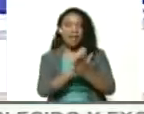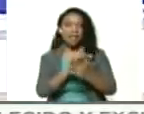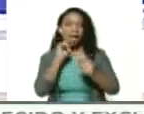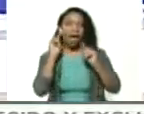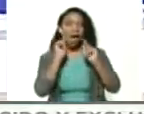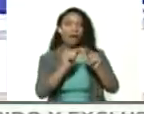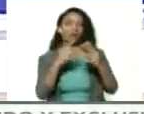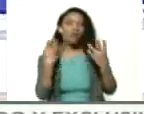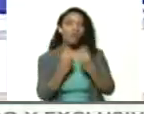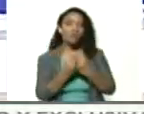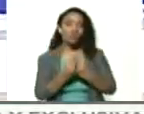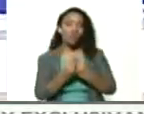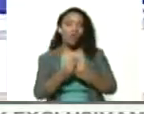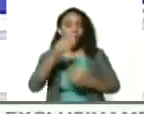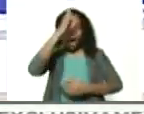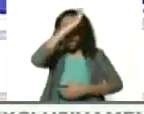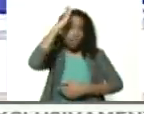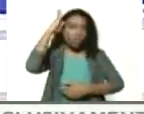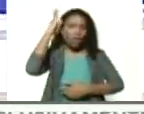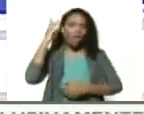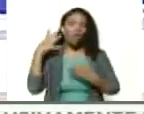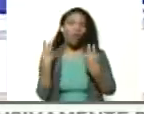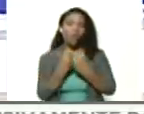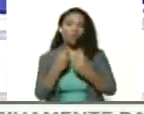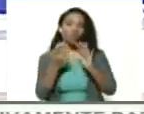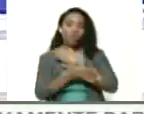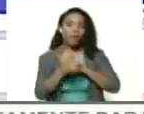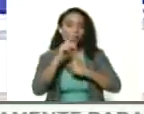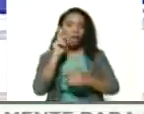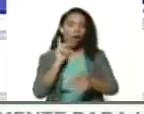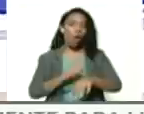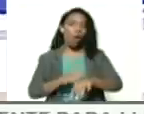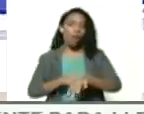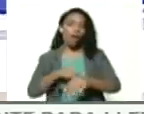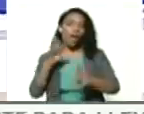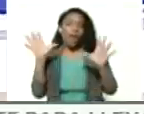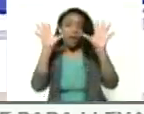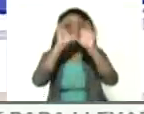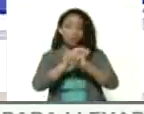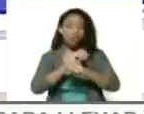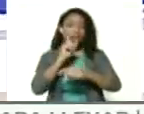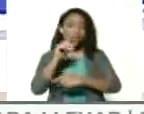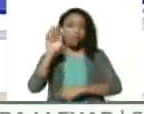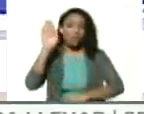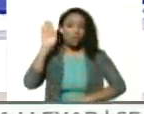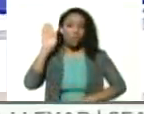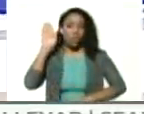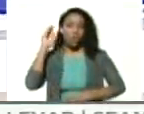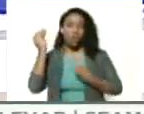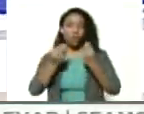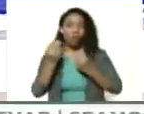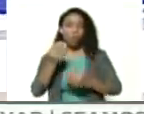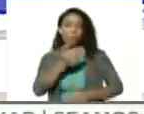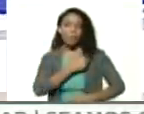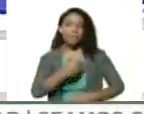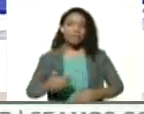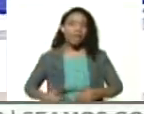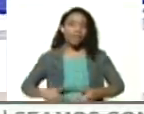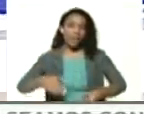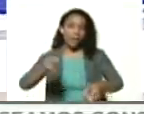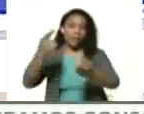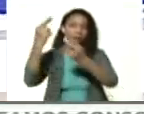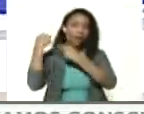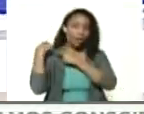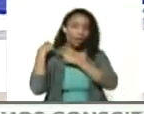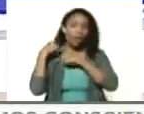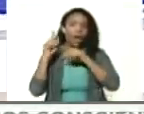junto al compañero Diosdado Cabello Rondón, que en esas horas de la noche fue juramentado como presidente encargado. Ese sí fue